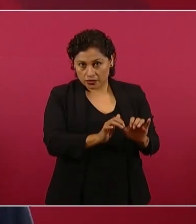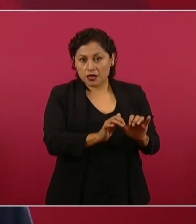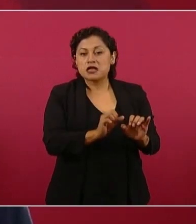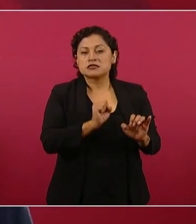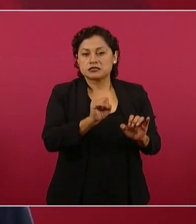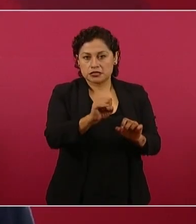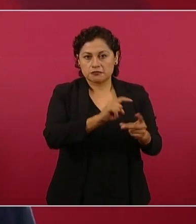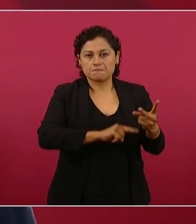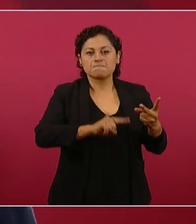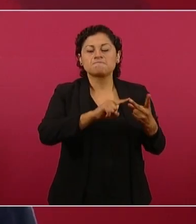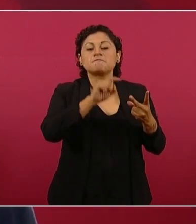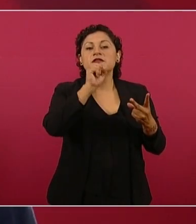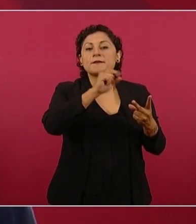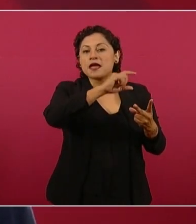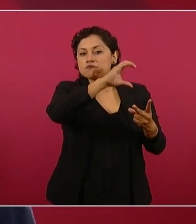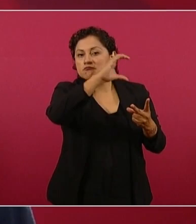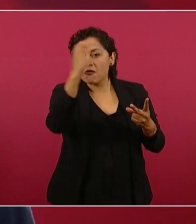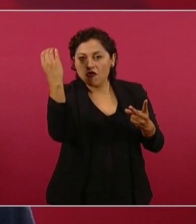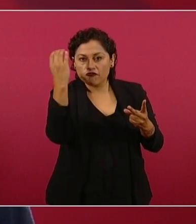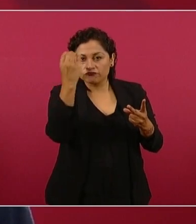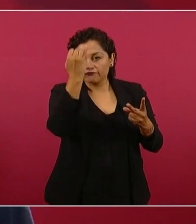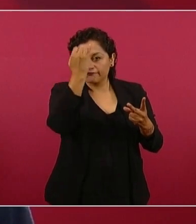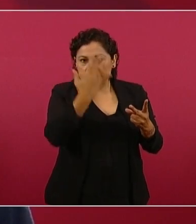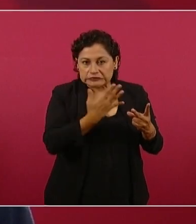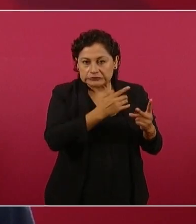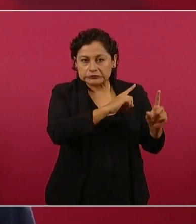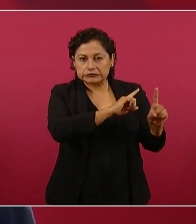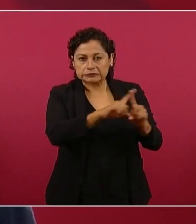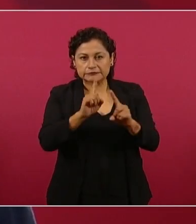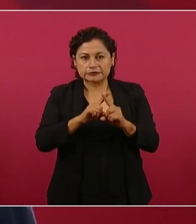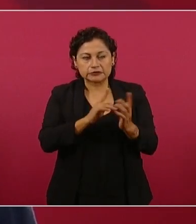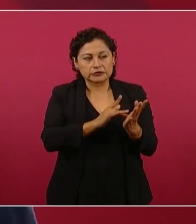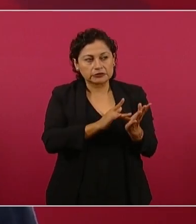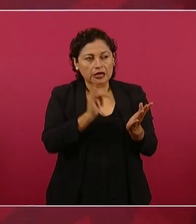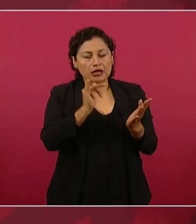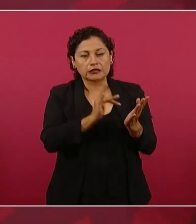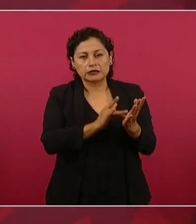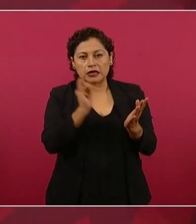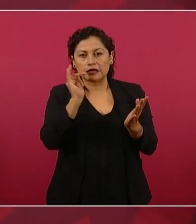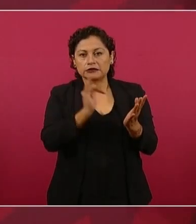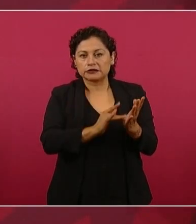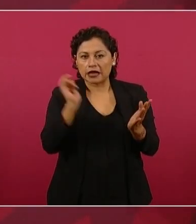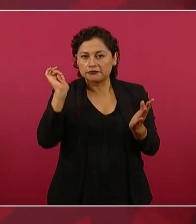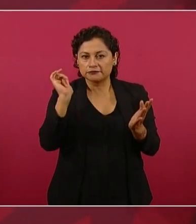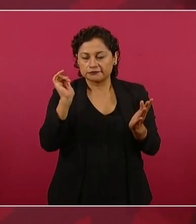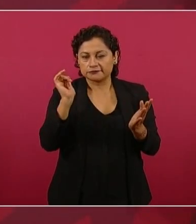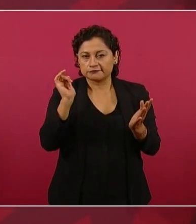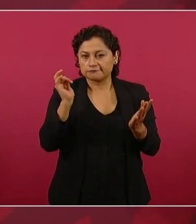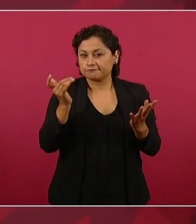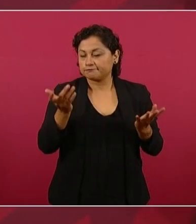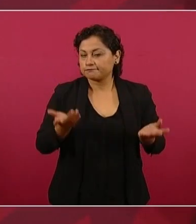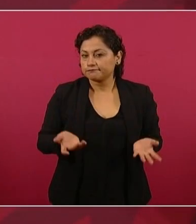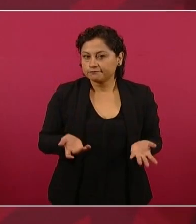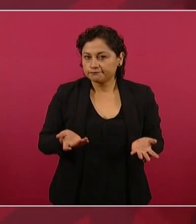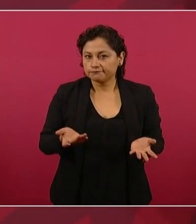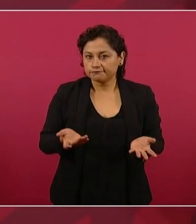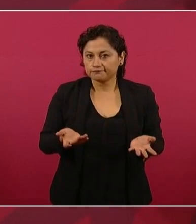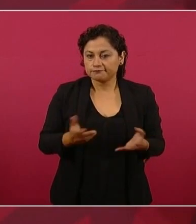imágenes. Entonces,